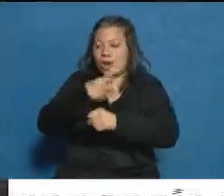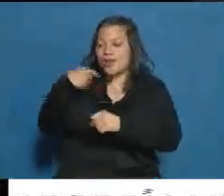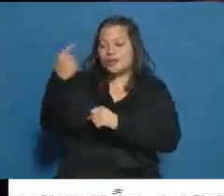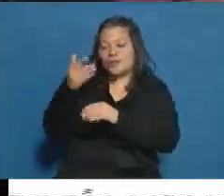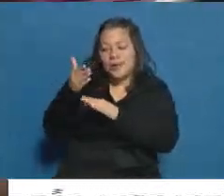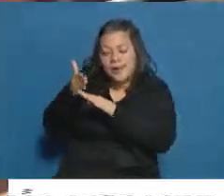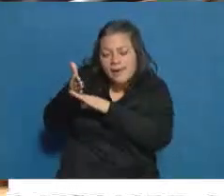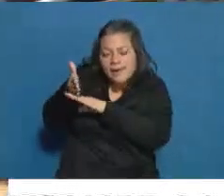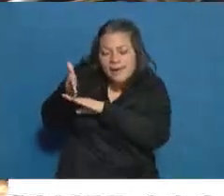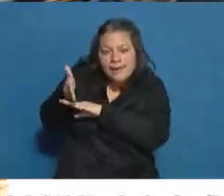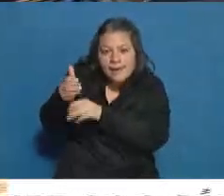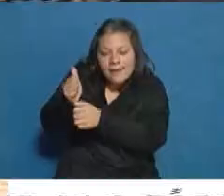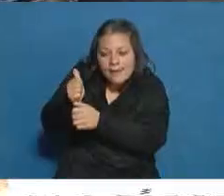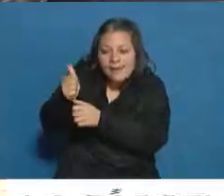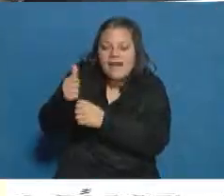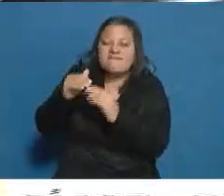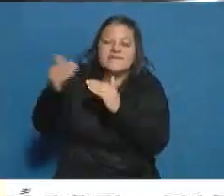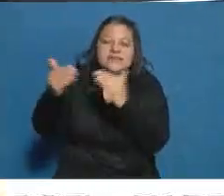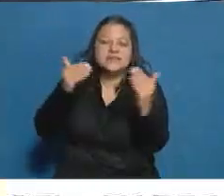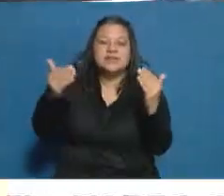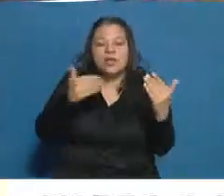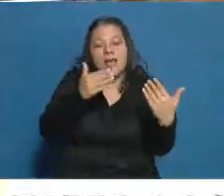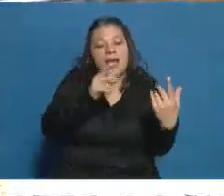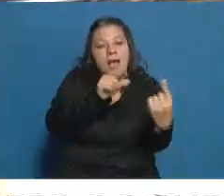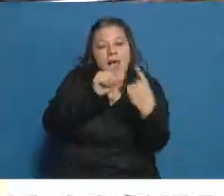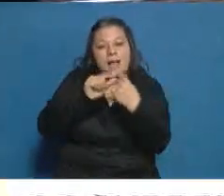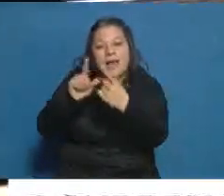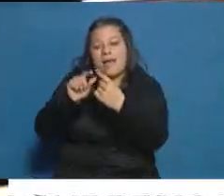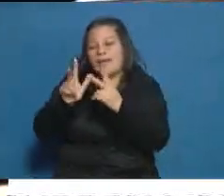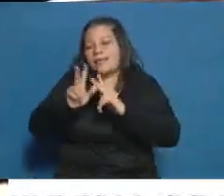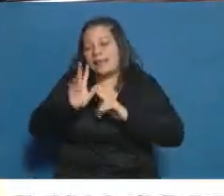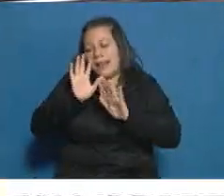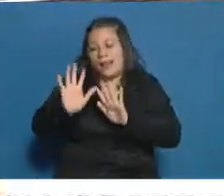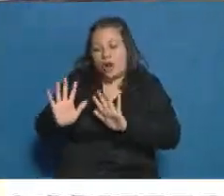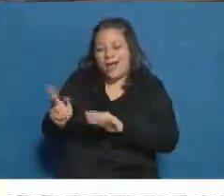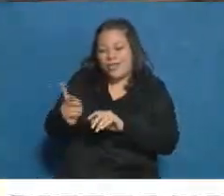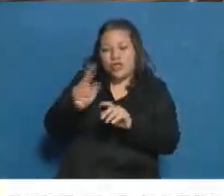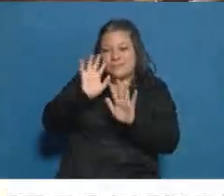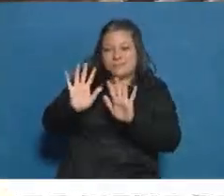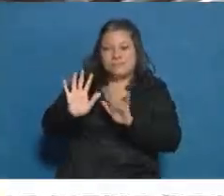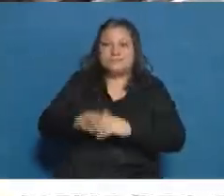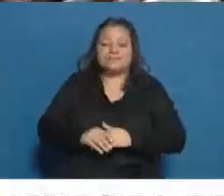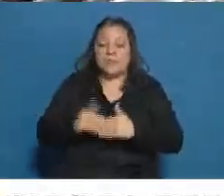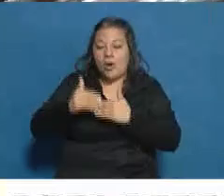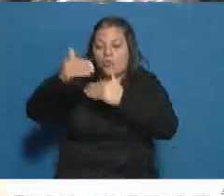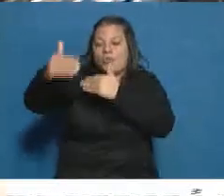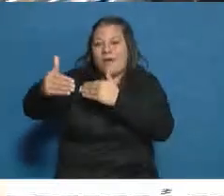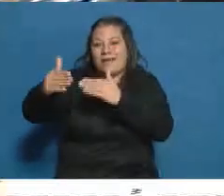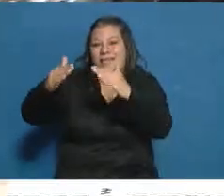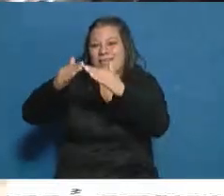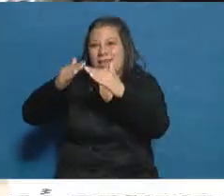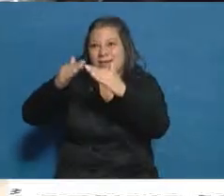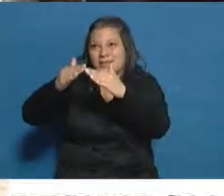intentamos acercarnos a algunos vecinos con los que pudimos hablar. Con ellos nos decían que muchos no nos conocieron, y estamos a un poco más de una cuadra del lugar del